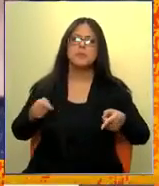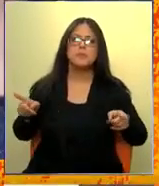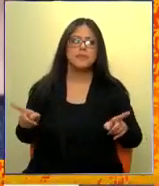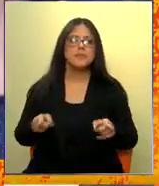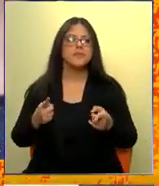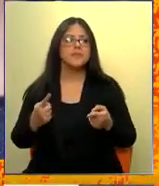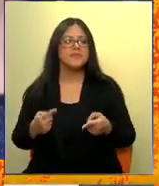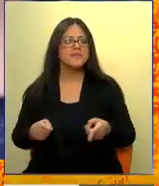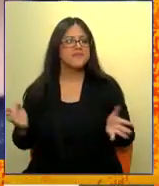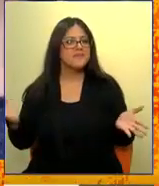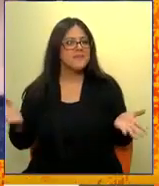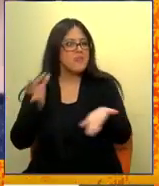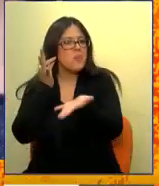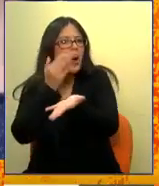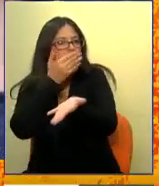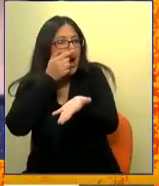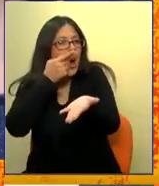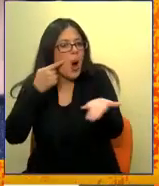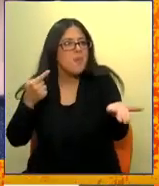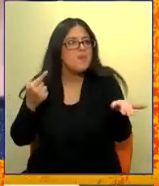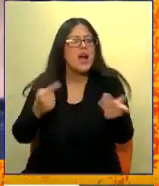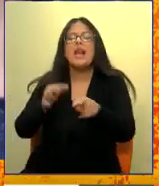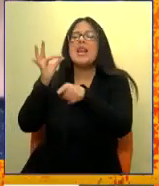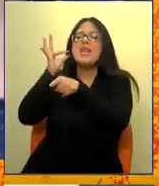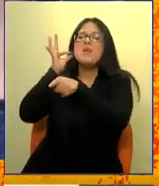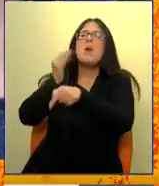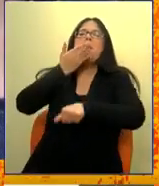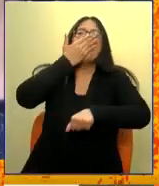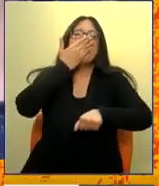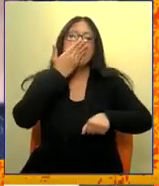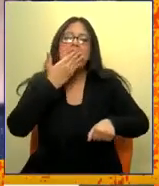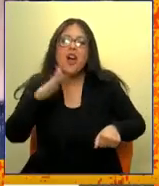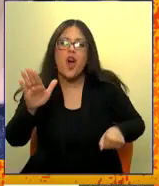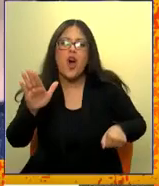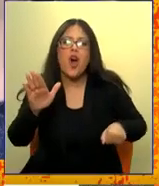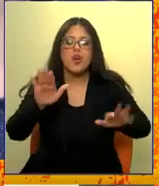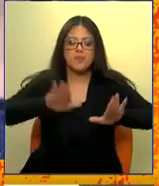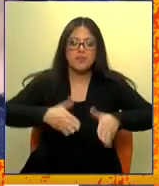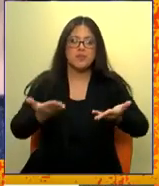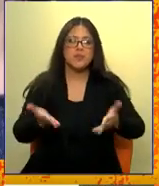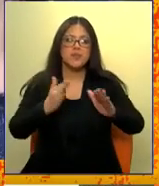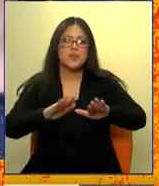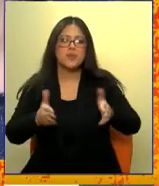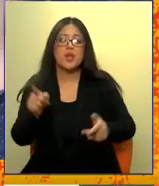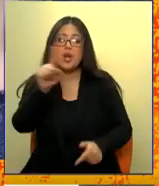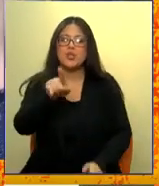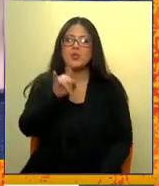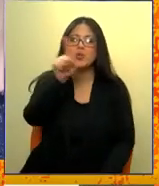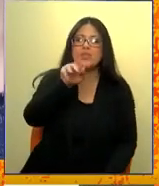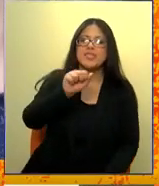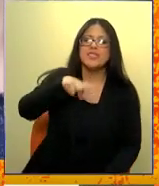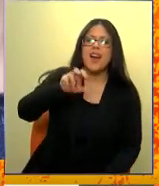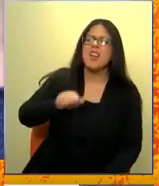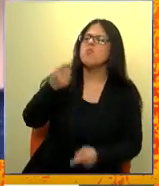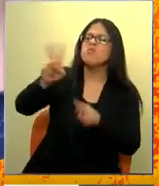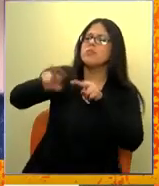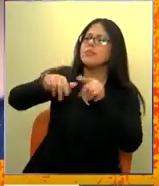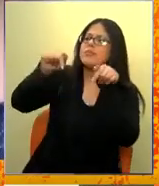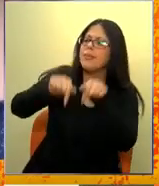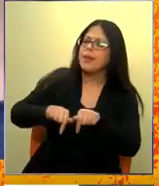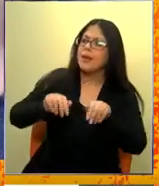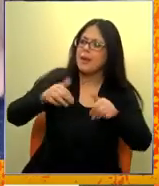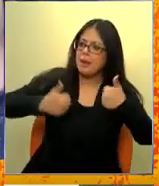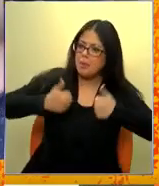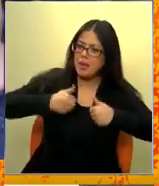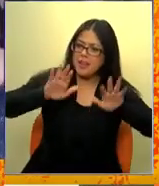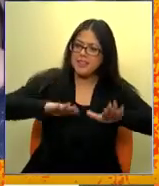Damas y caballeros, con ustedes, la mejor parrillera de Chile, Susana Álvarez. ¿Qué preparaciones, qué cortes con huesos va a llevar a cabo en este Parrilla Challenge?